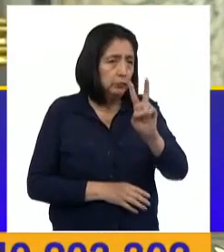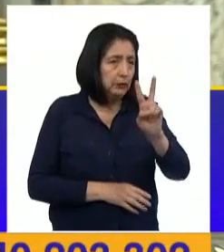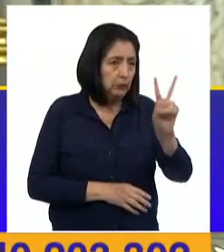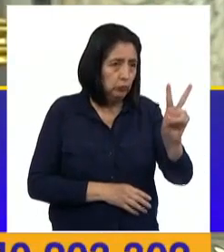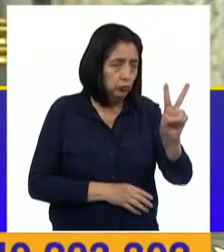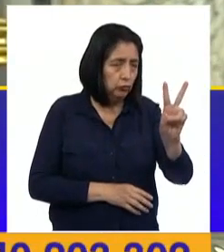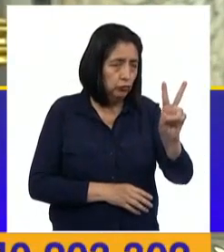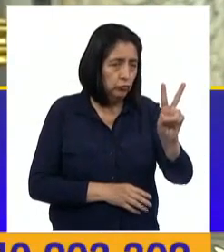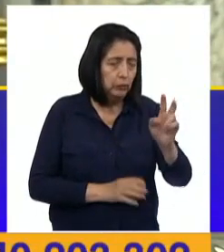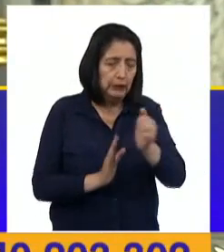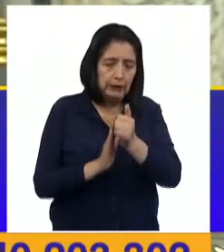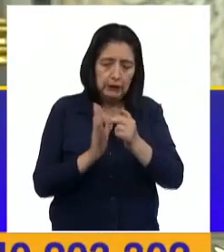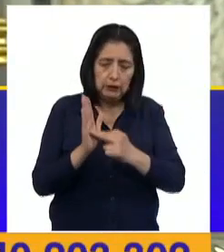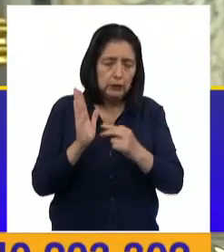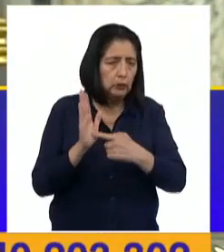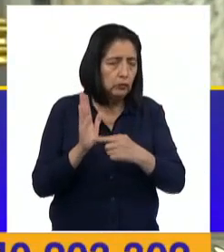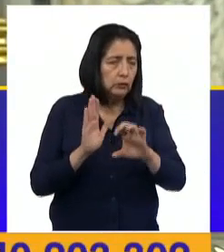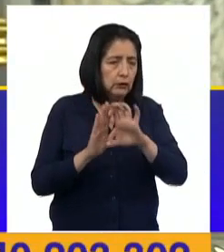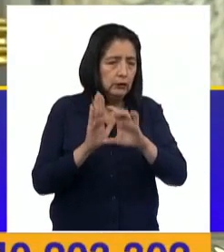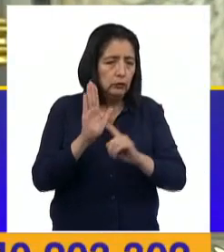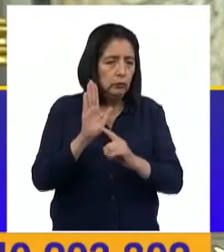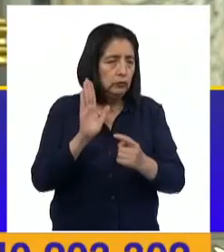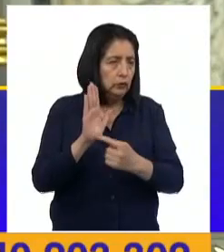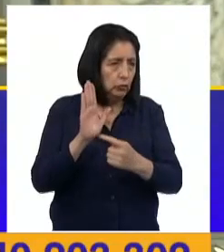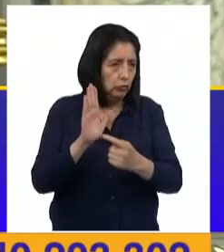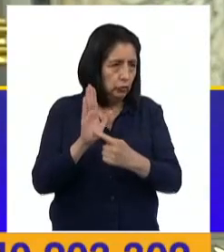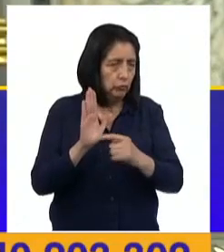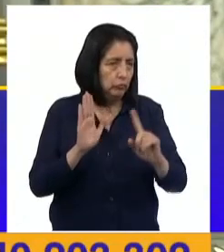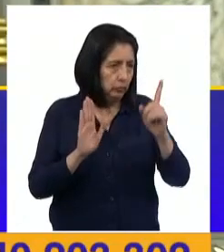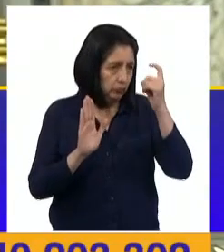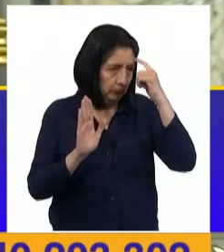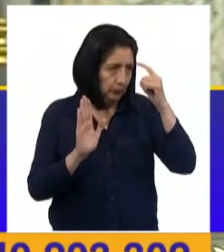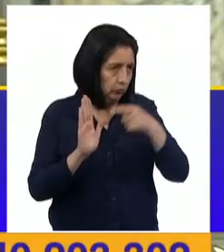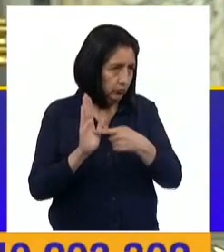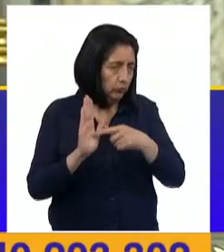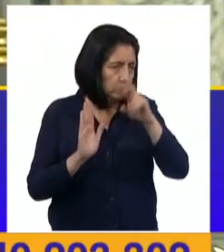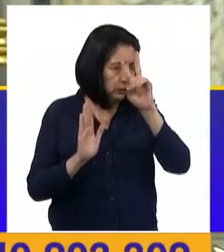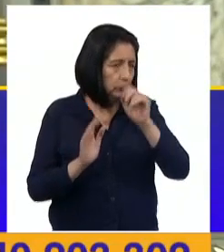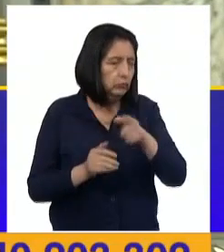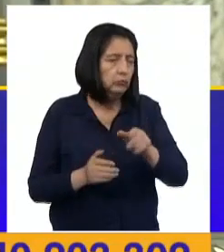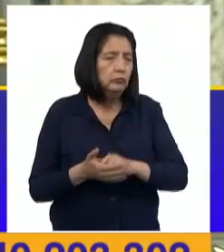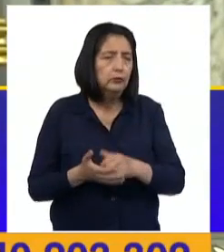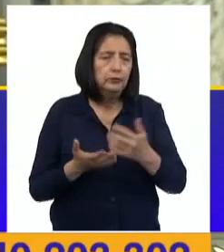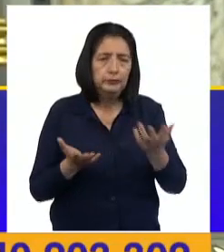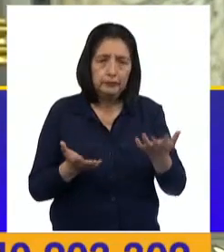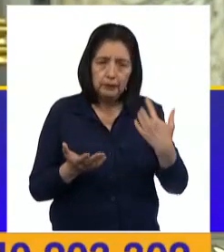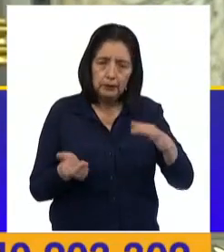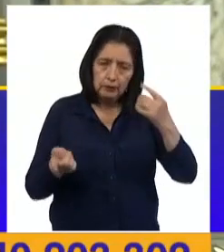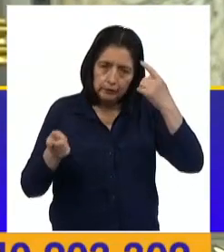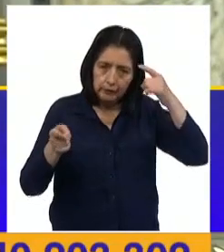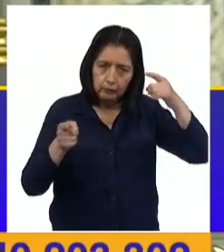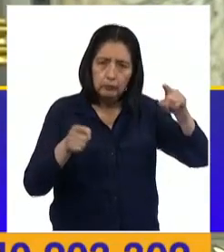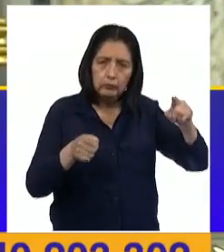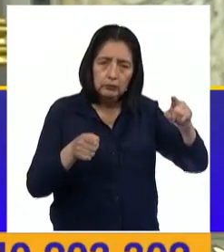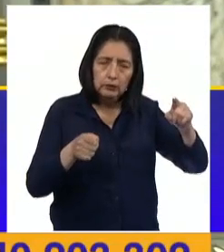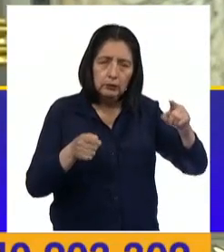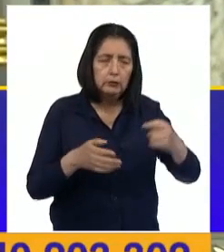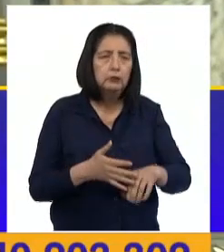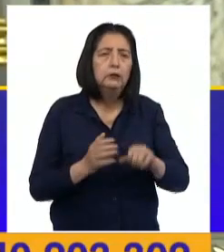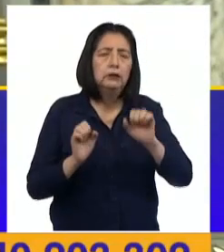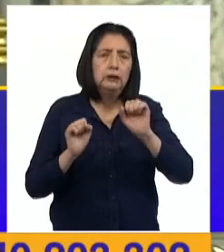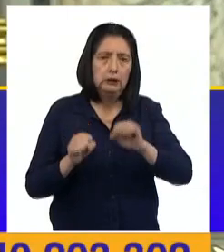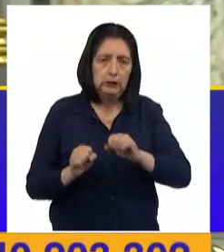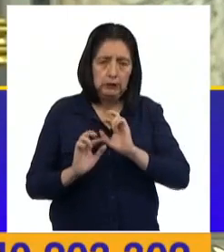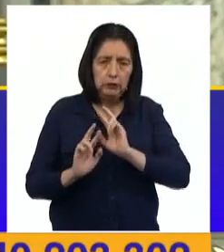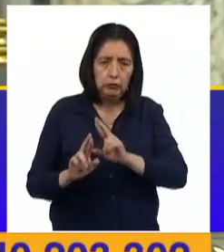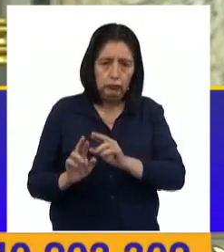122. De la Constitución Política del Perú y estando a lo acordado, se